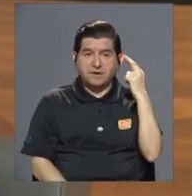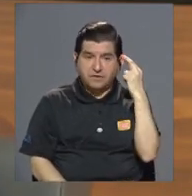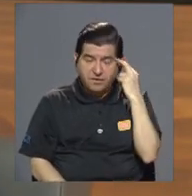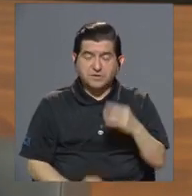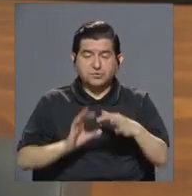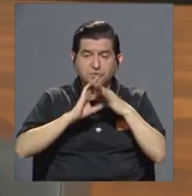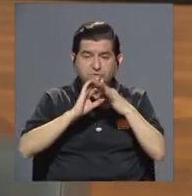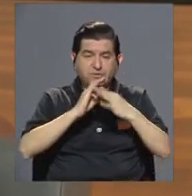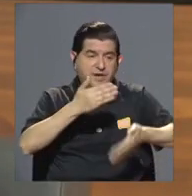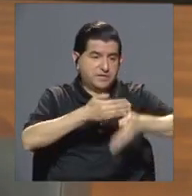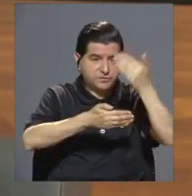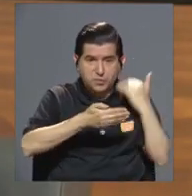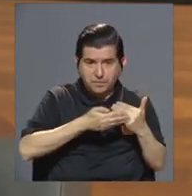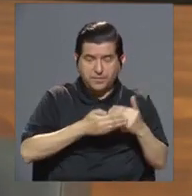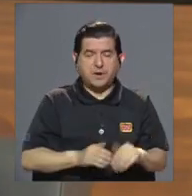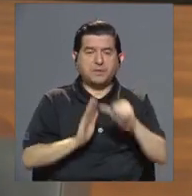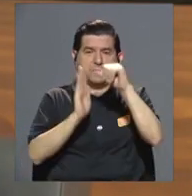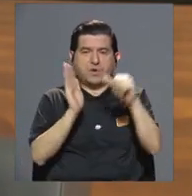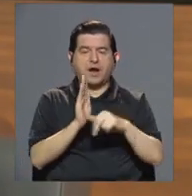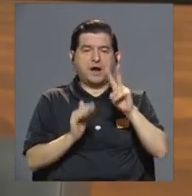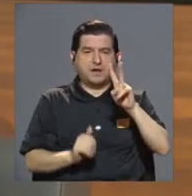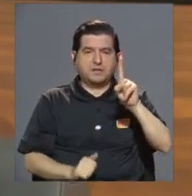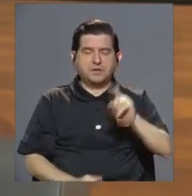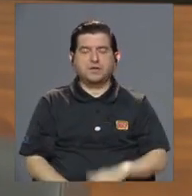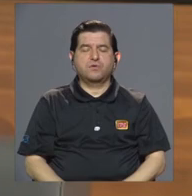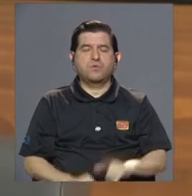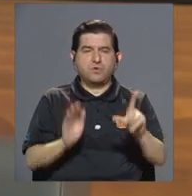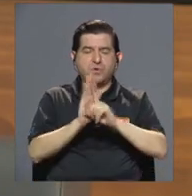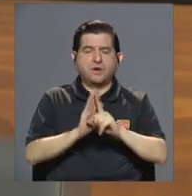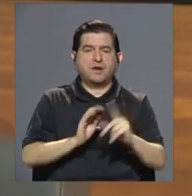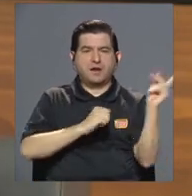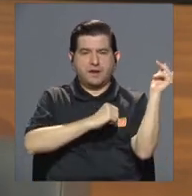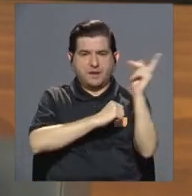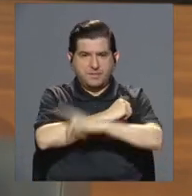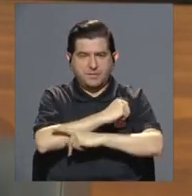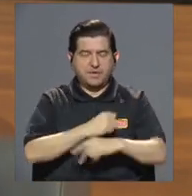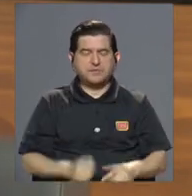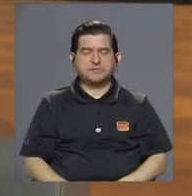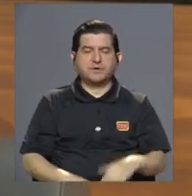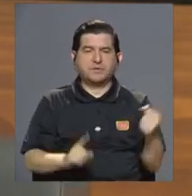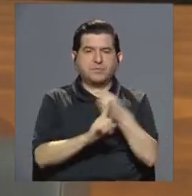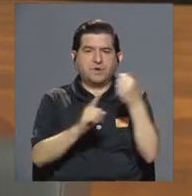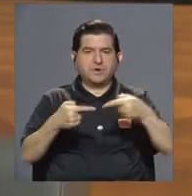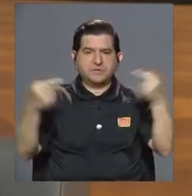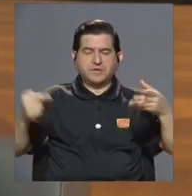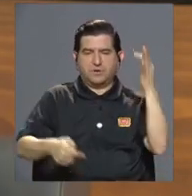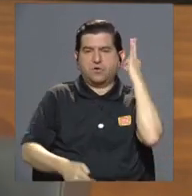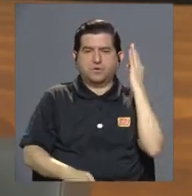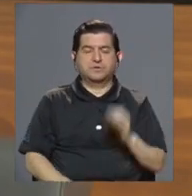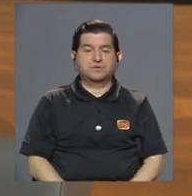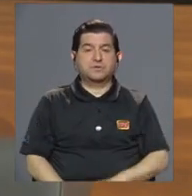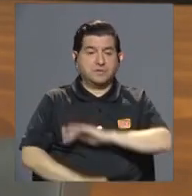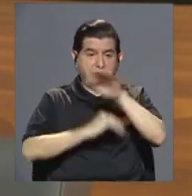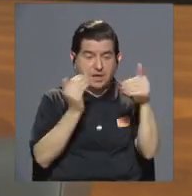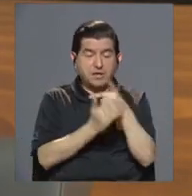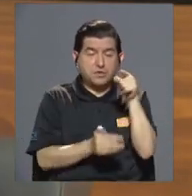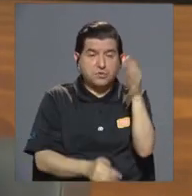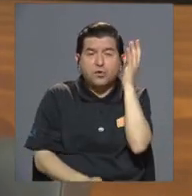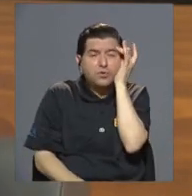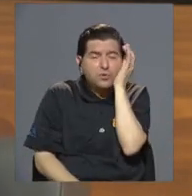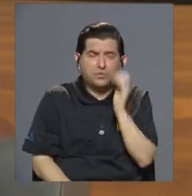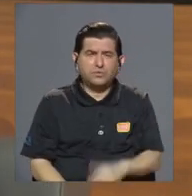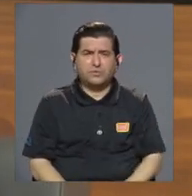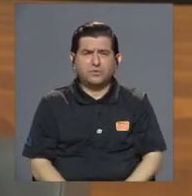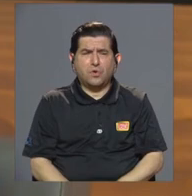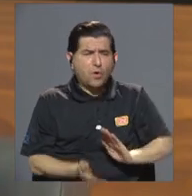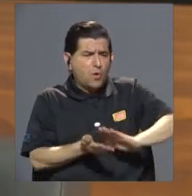relación preexistente, por el artículo 21 de la Ley de Penalización de Violencia contra la Mujer. A mí todo eso me preocupa. ¿Por qué se